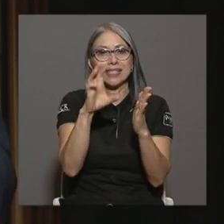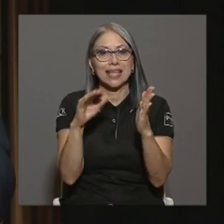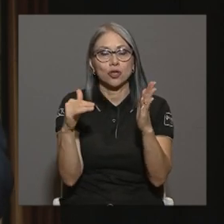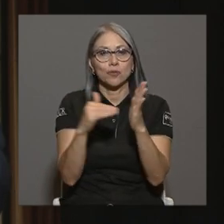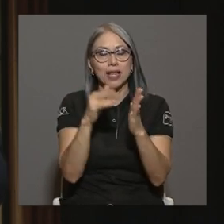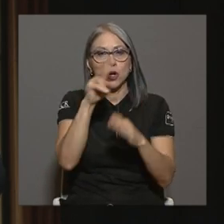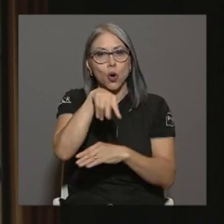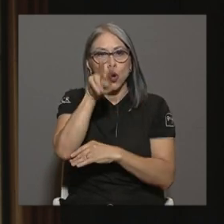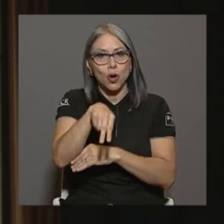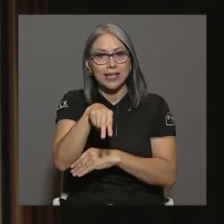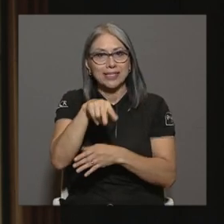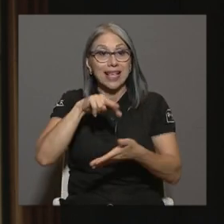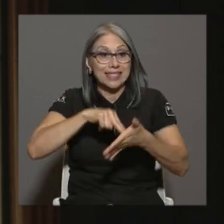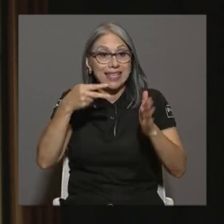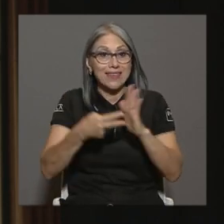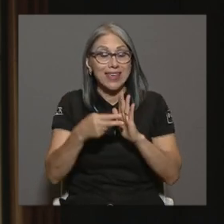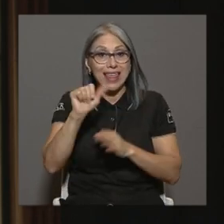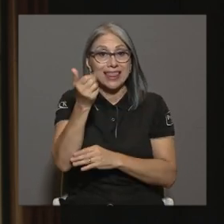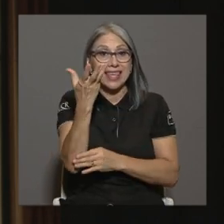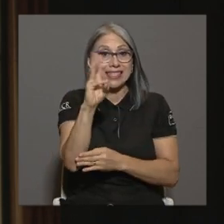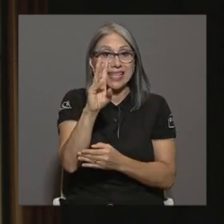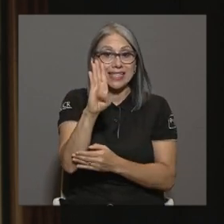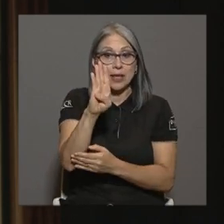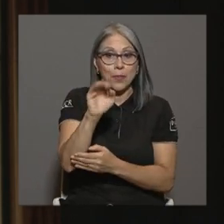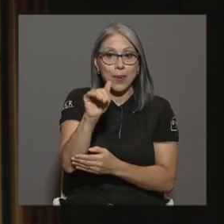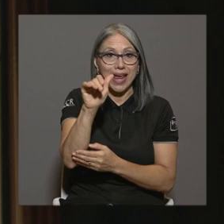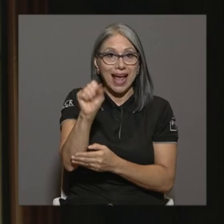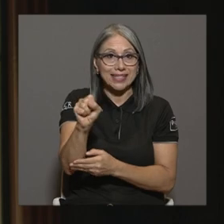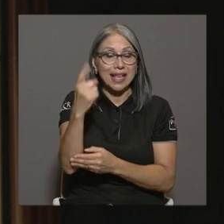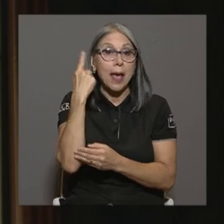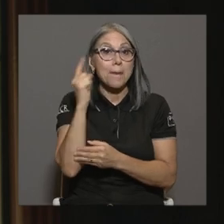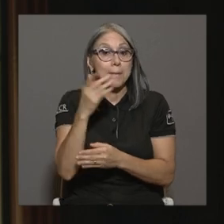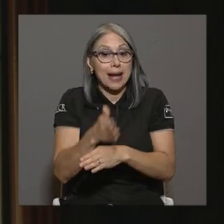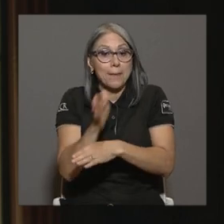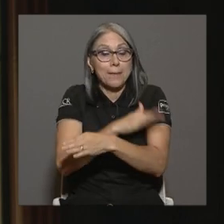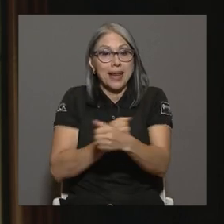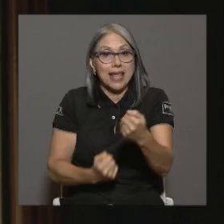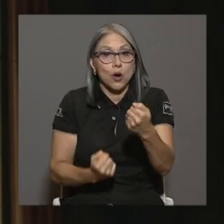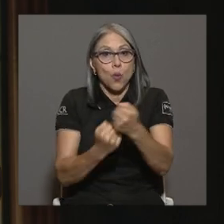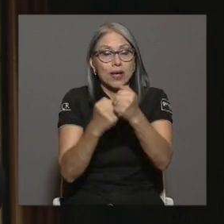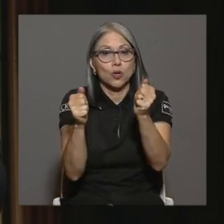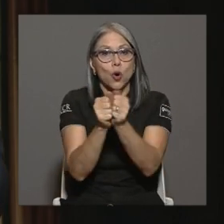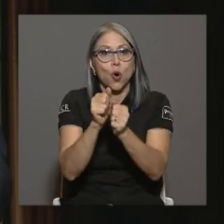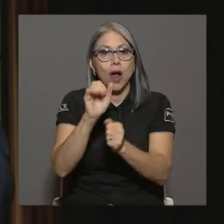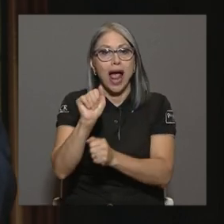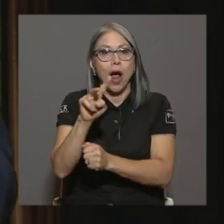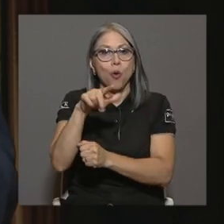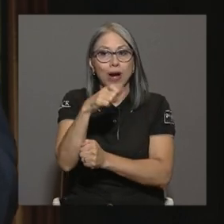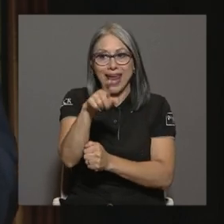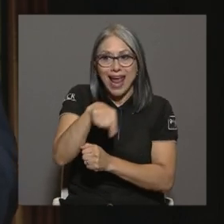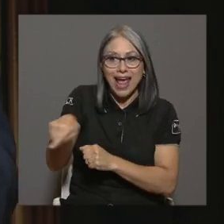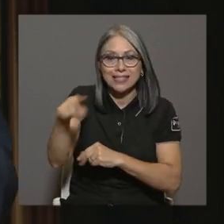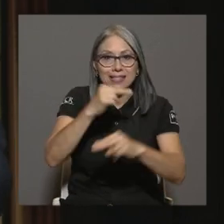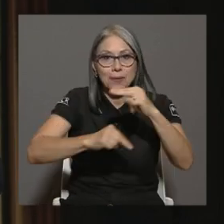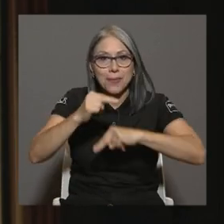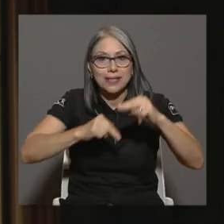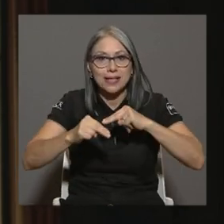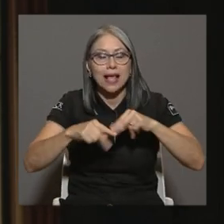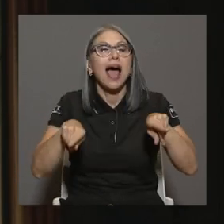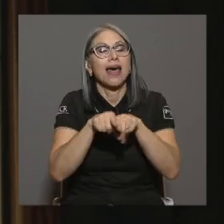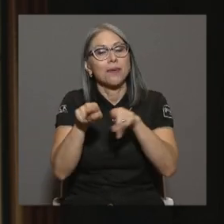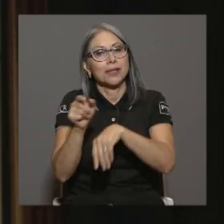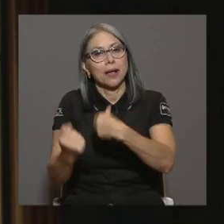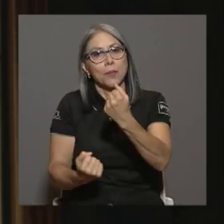se traducen en 16 becas para un proceso de preincubación con AUGE, que además apoyó